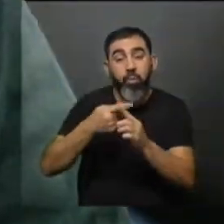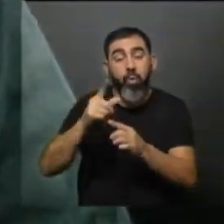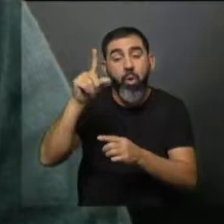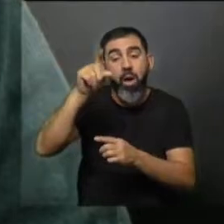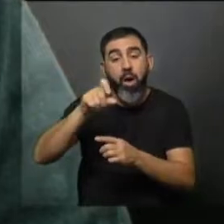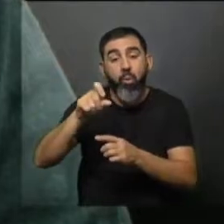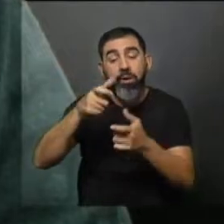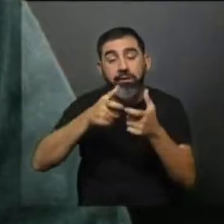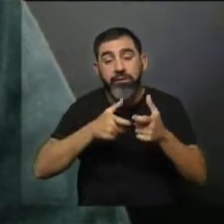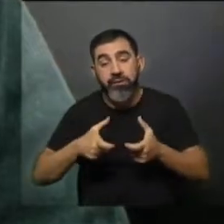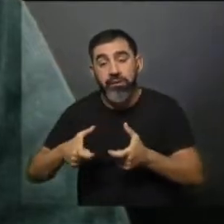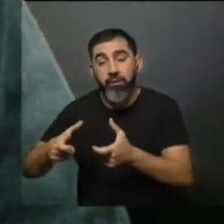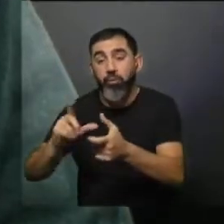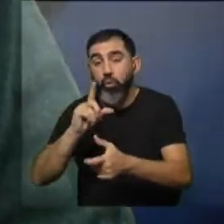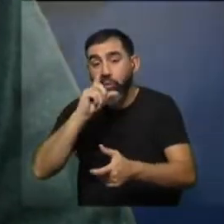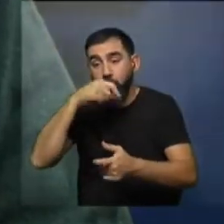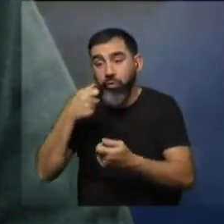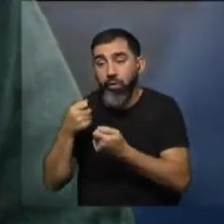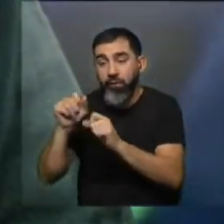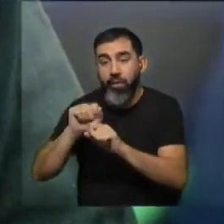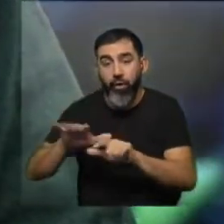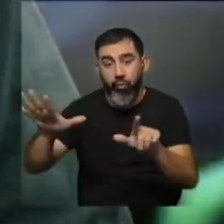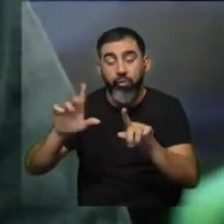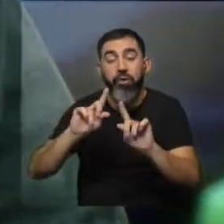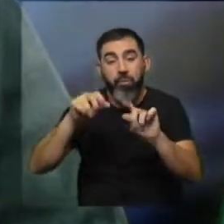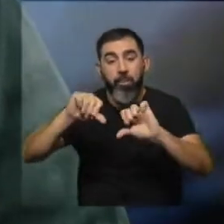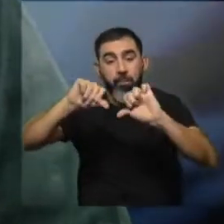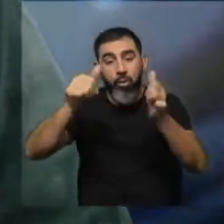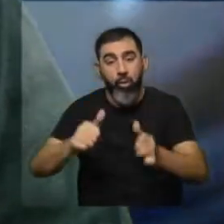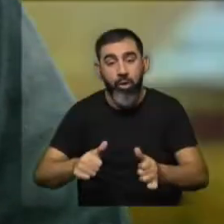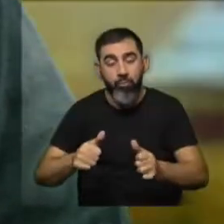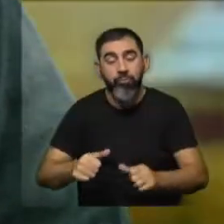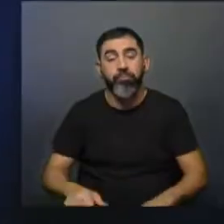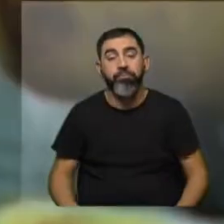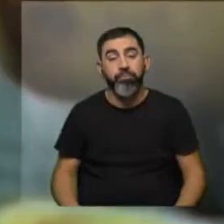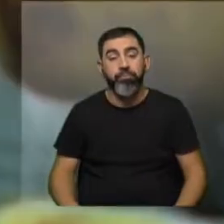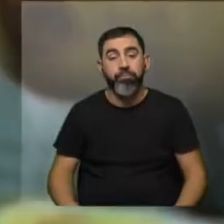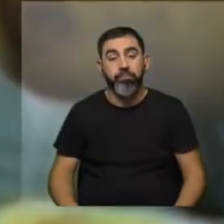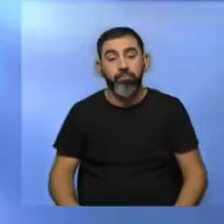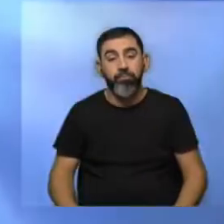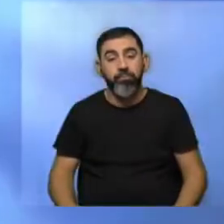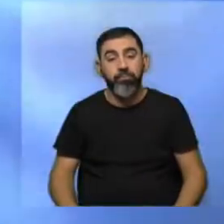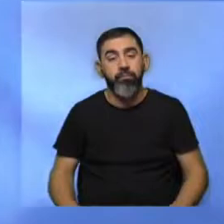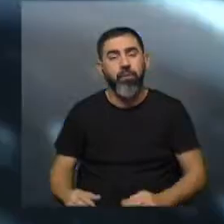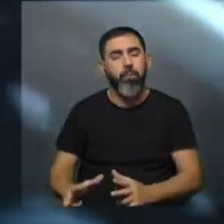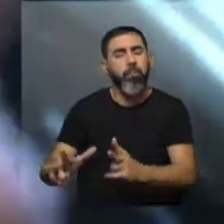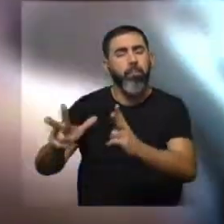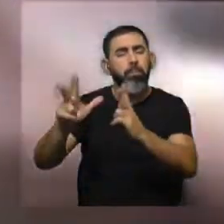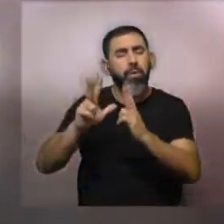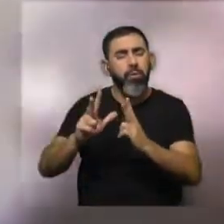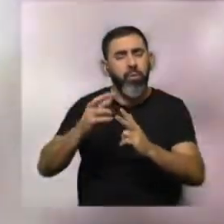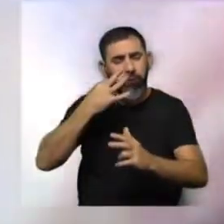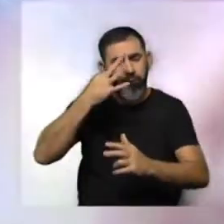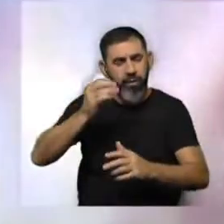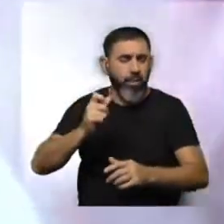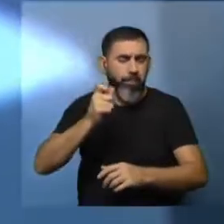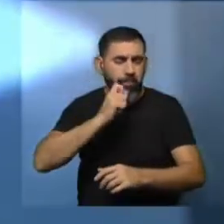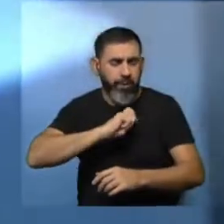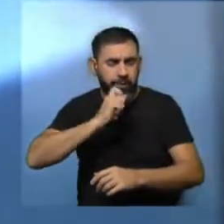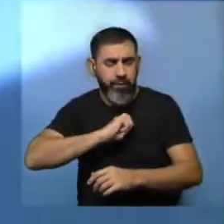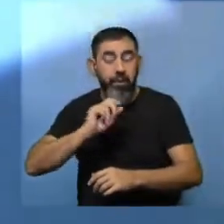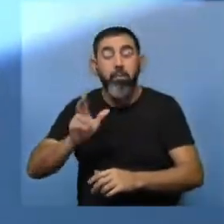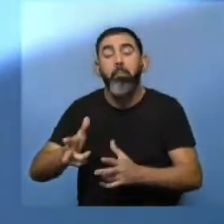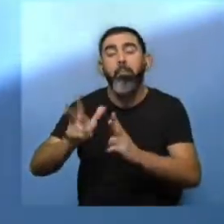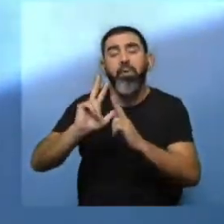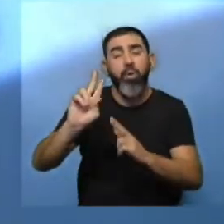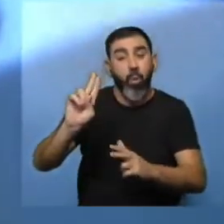y saneamiento de Montevideo y de Maldonado. El otro día me hicieron este comentario y quiero que me digas si es correcto o no. Me dijeron, en